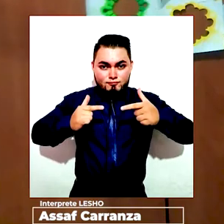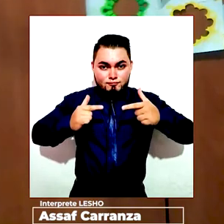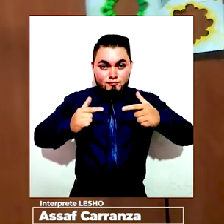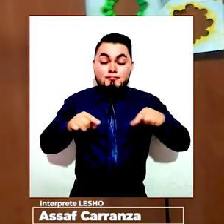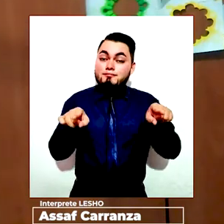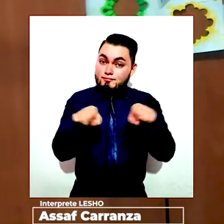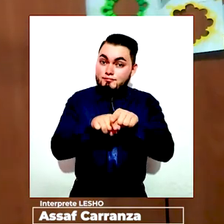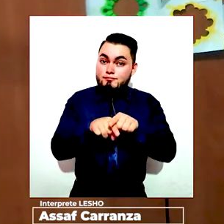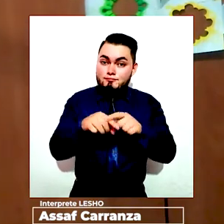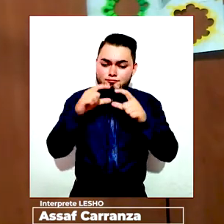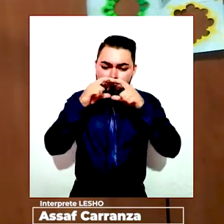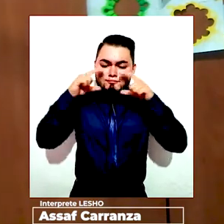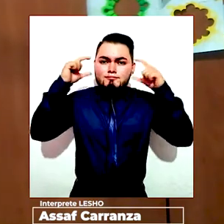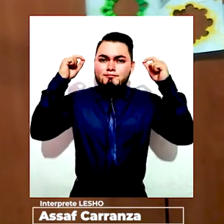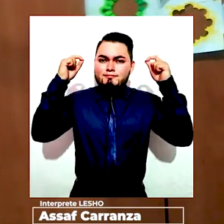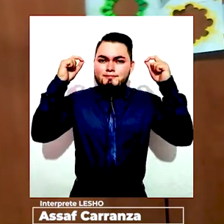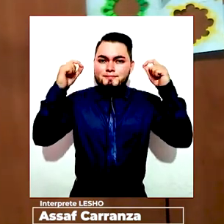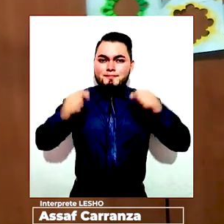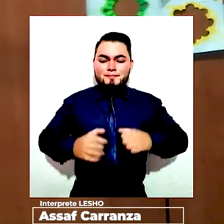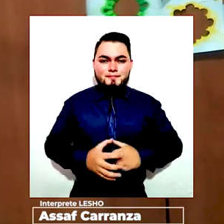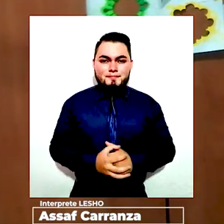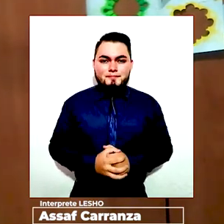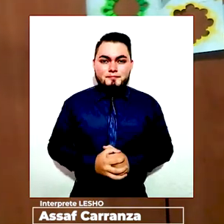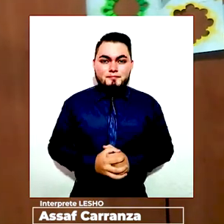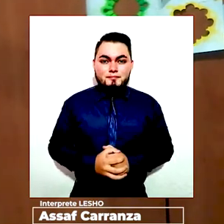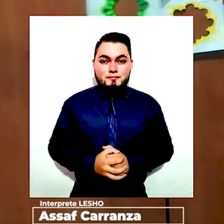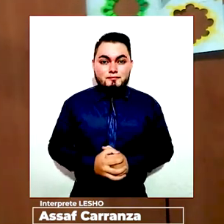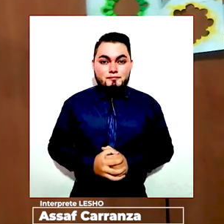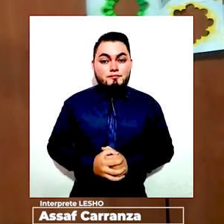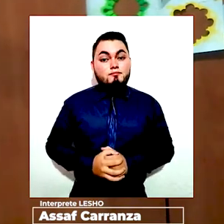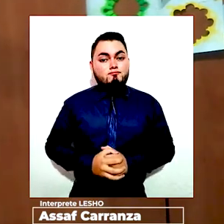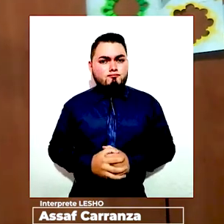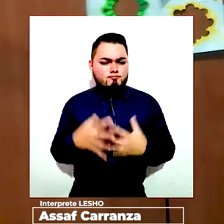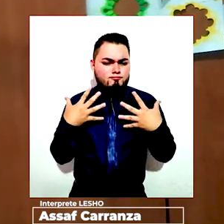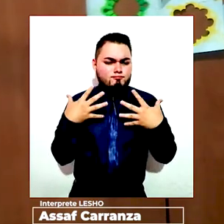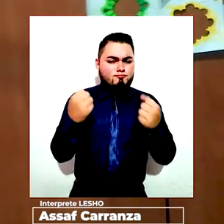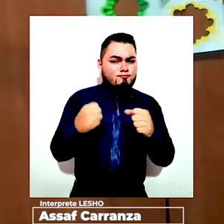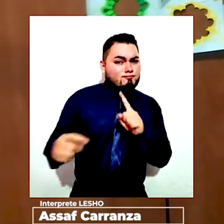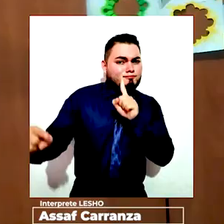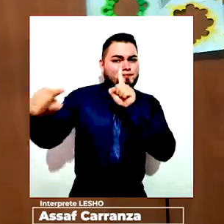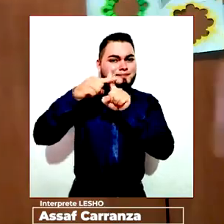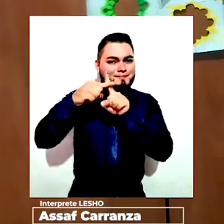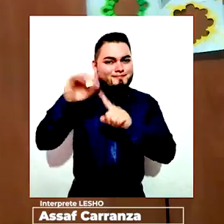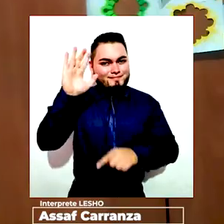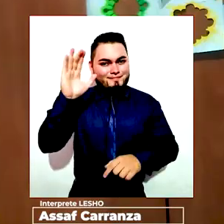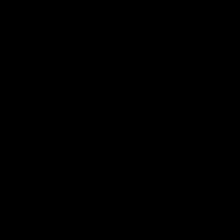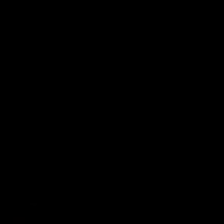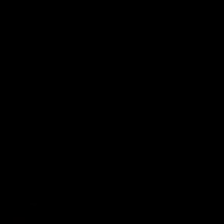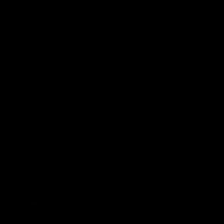protectora, debes usar también una mascarilla. Mantente saludable y positivo.